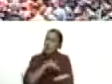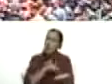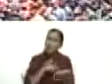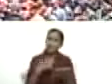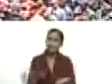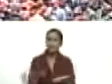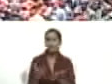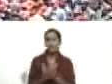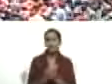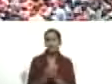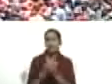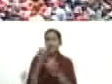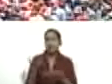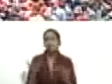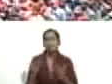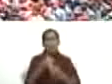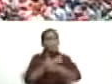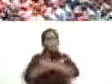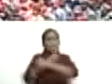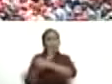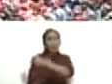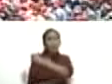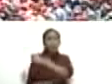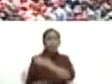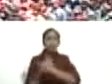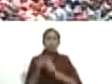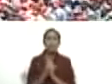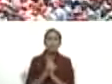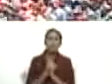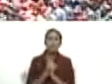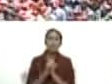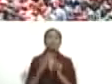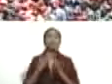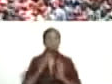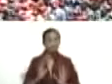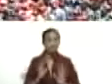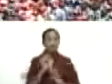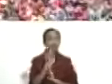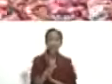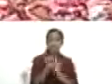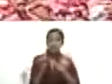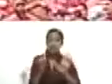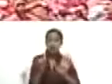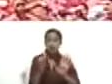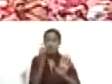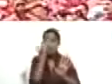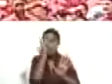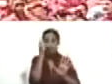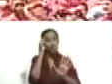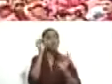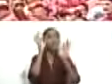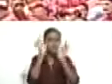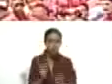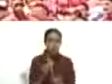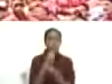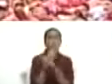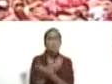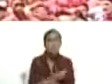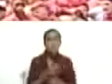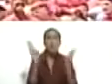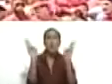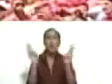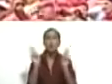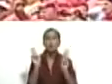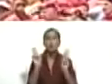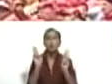que es tan poderoso. La voy a lanzar el 16 de febrero, cuando se cumplen